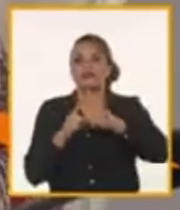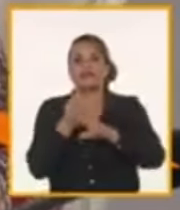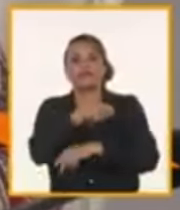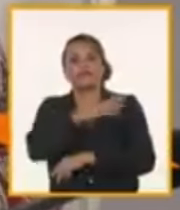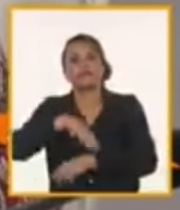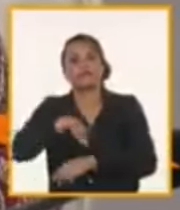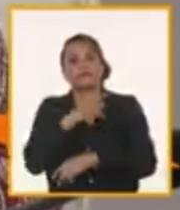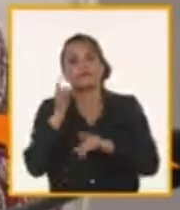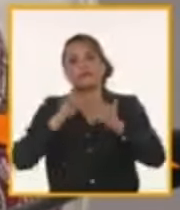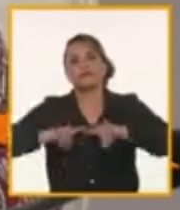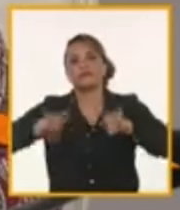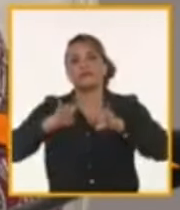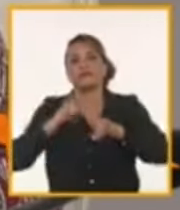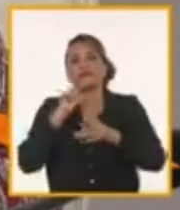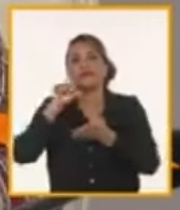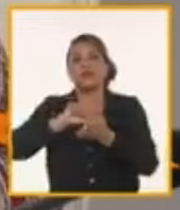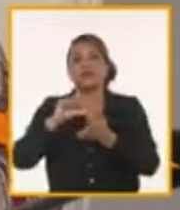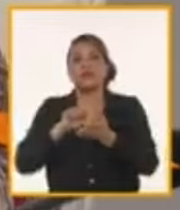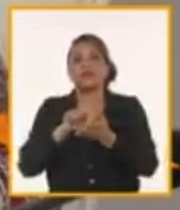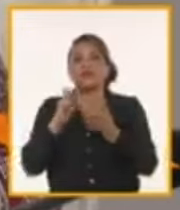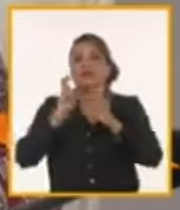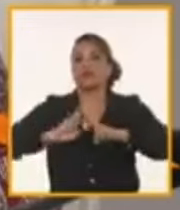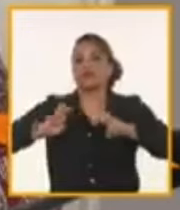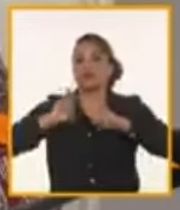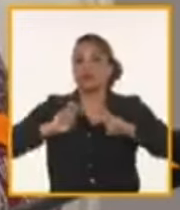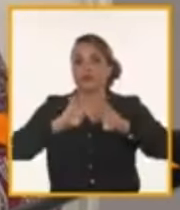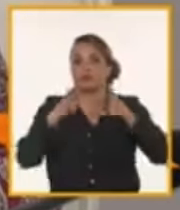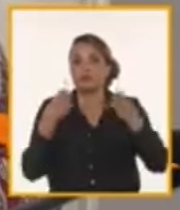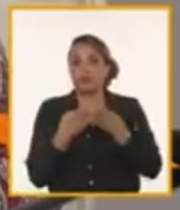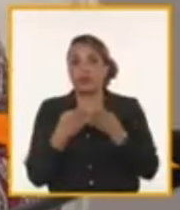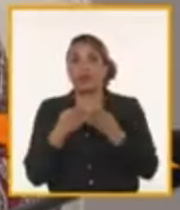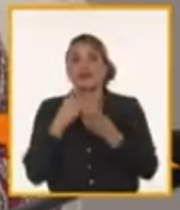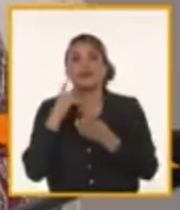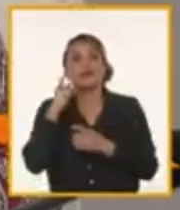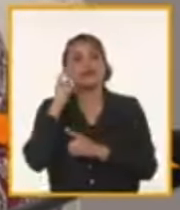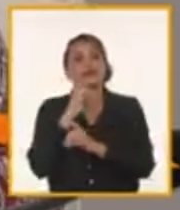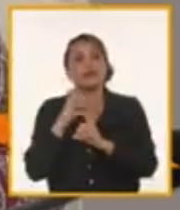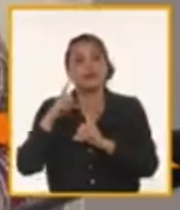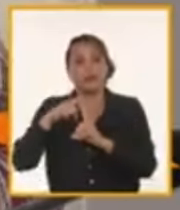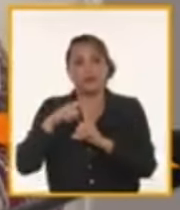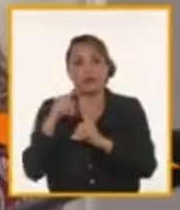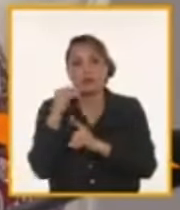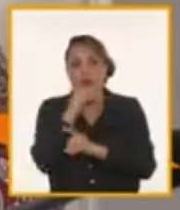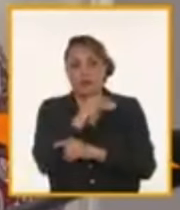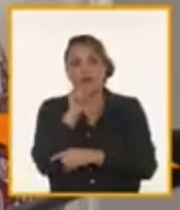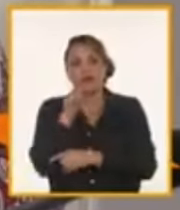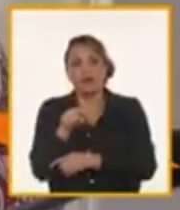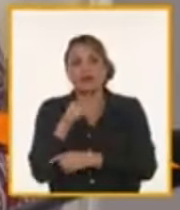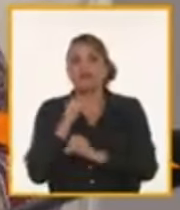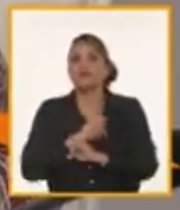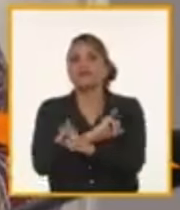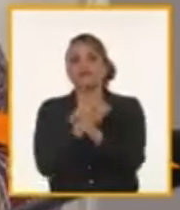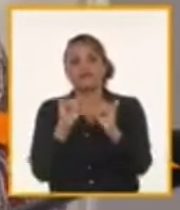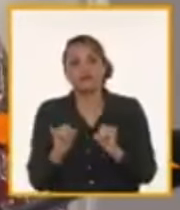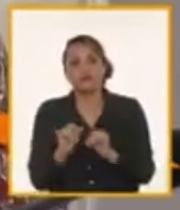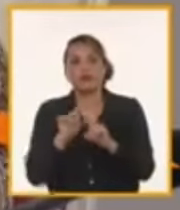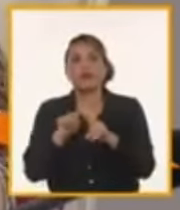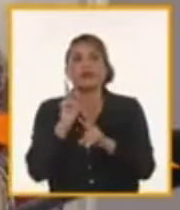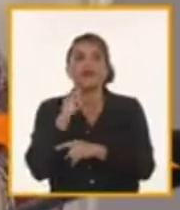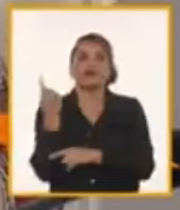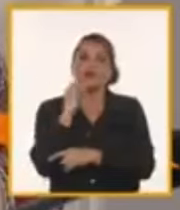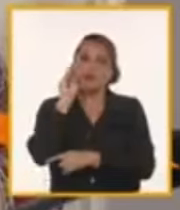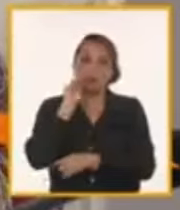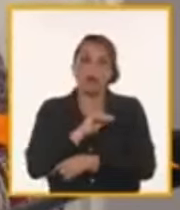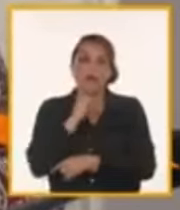universidades nuestros centros de investigación o sea entidad de ciencia tecnología Innovación información por supuesto que es conocida pero que